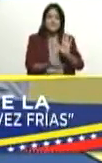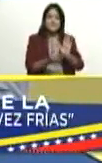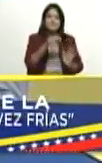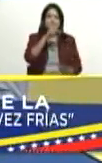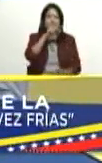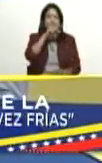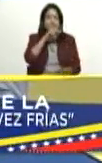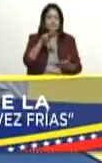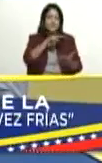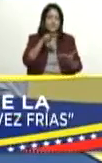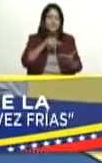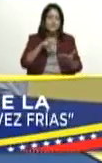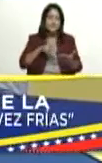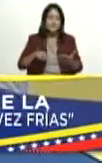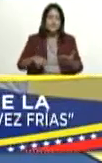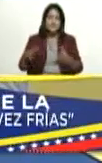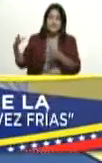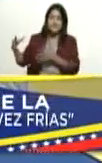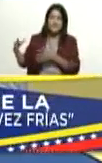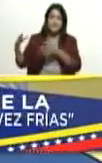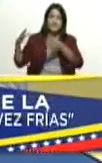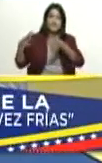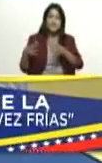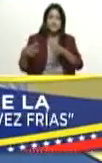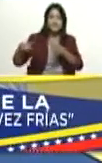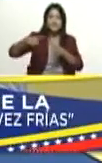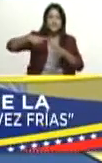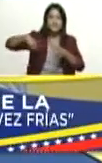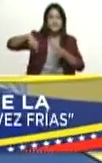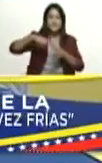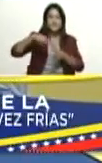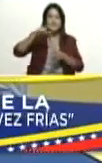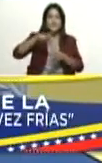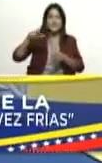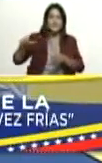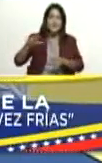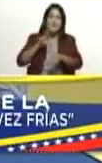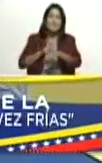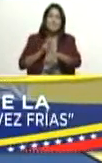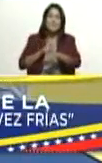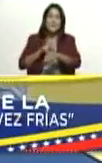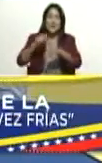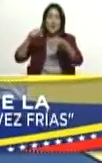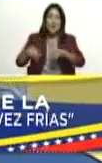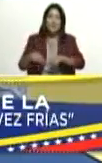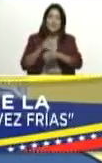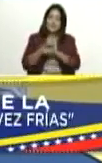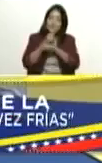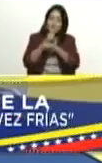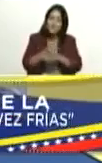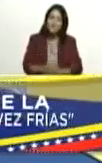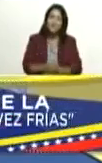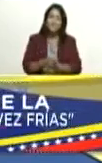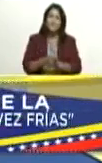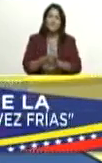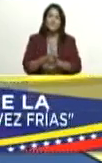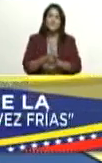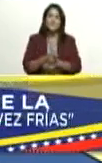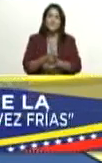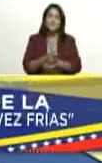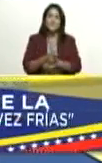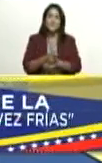discurso a un gran equipo, batallón de batas blancas, que hoy egresamos de los núcleos de